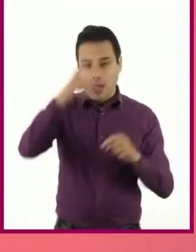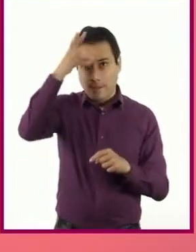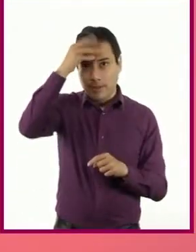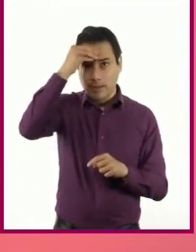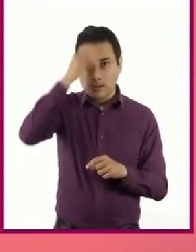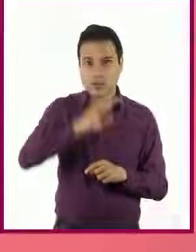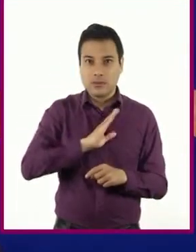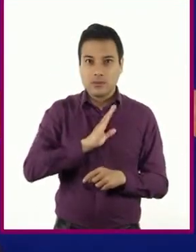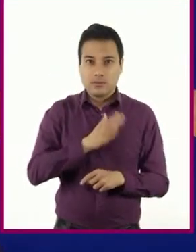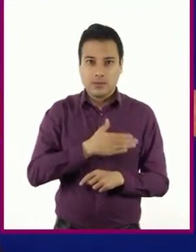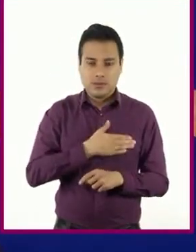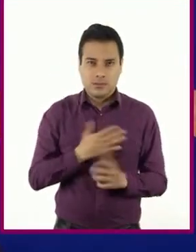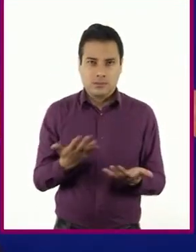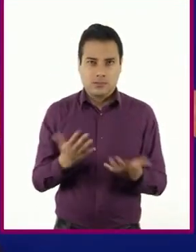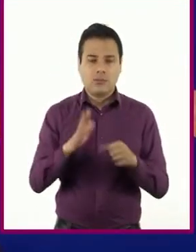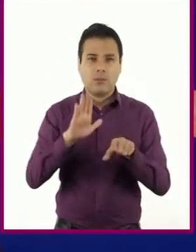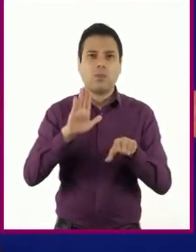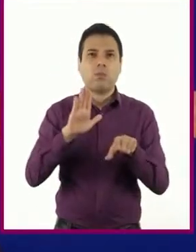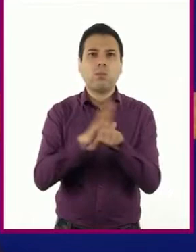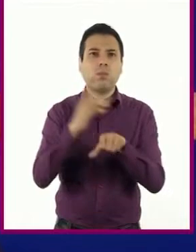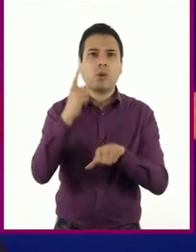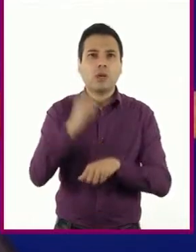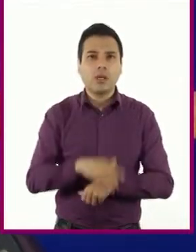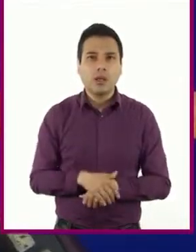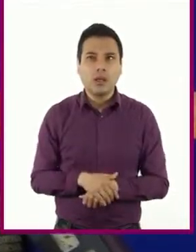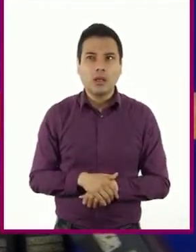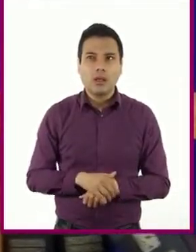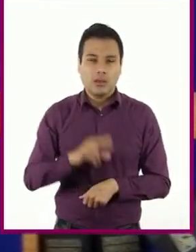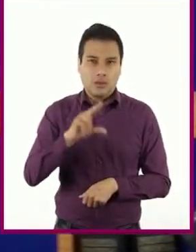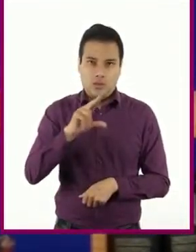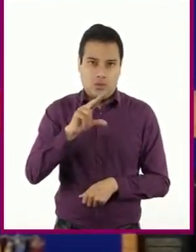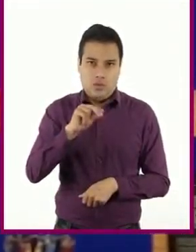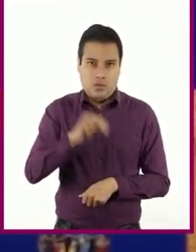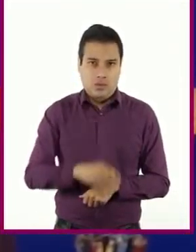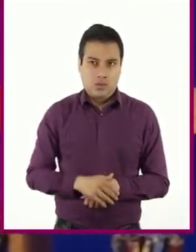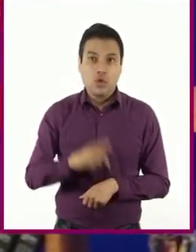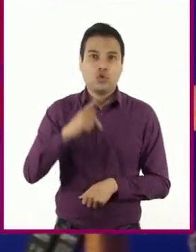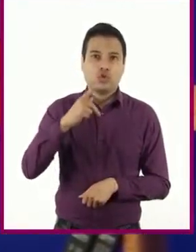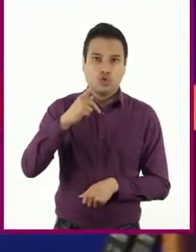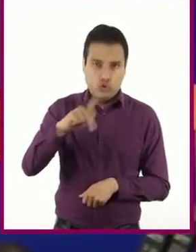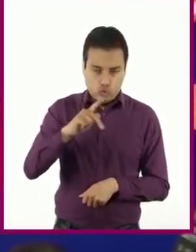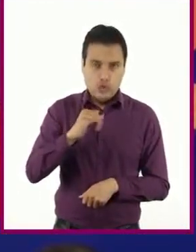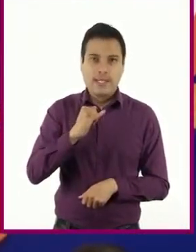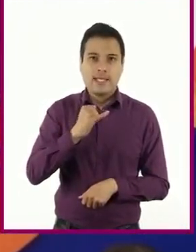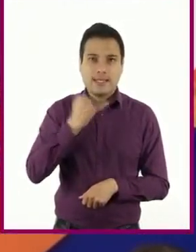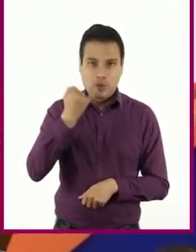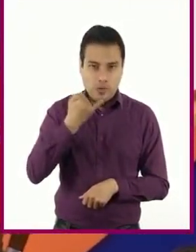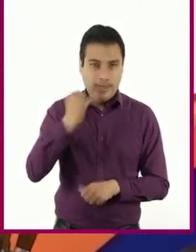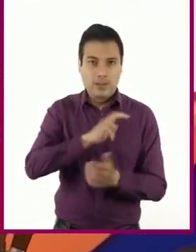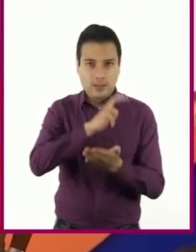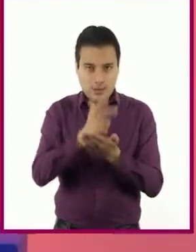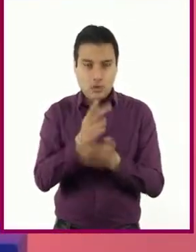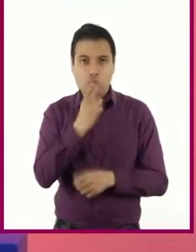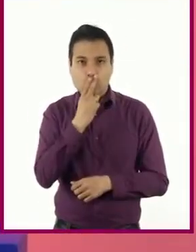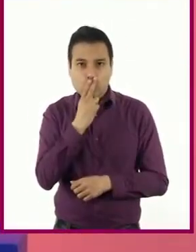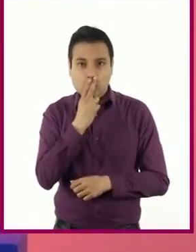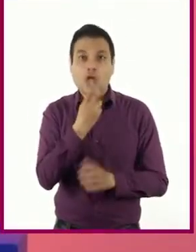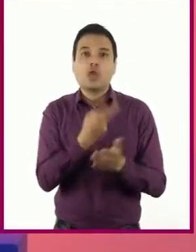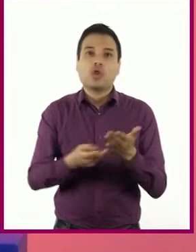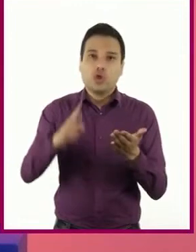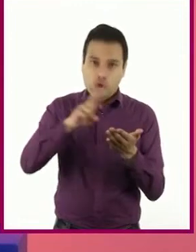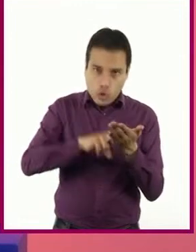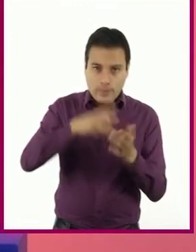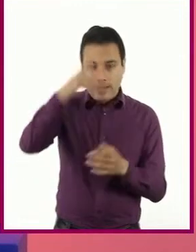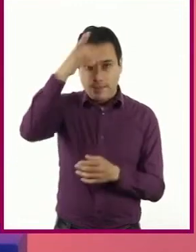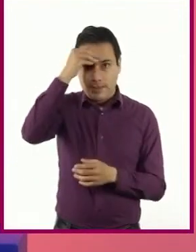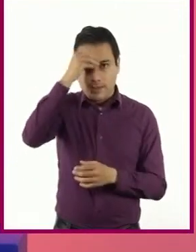español? No. Más bien conservaría su lengua materna y aprendería además español. Muy bien. De esta manera